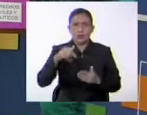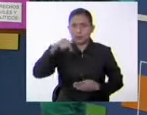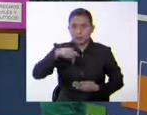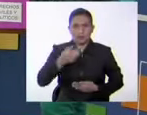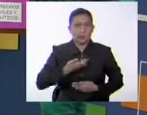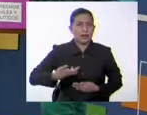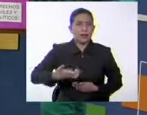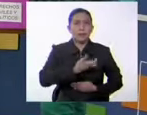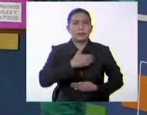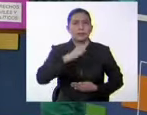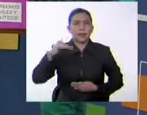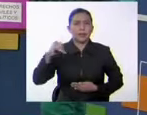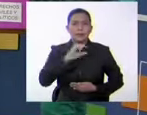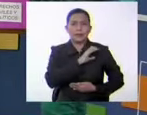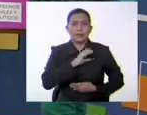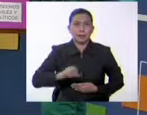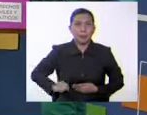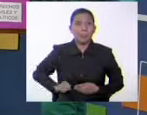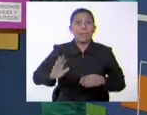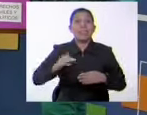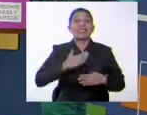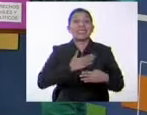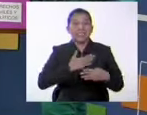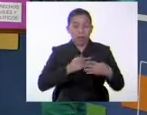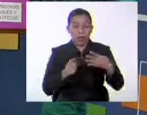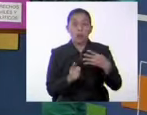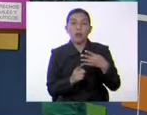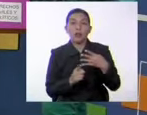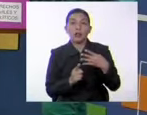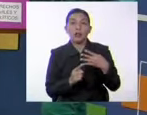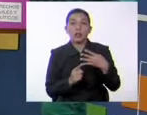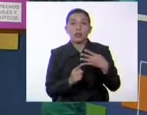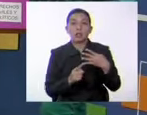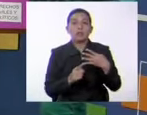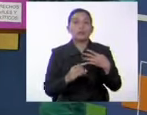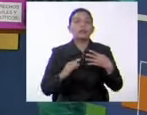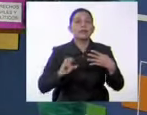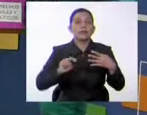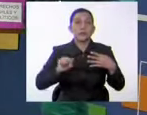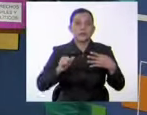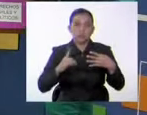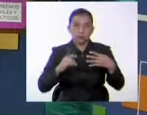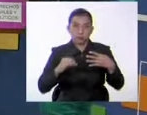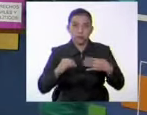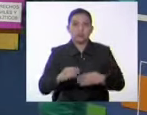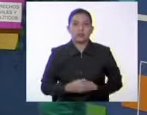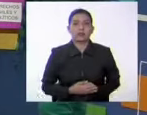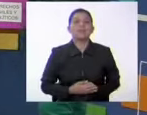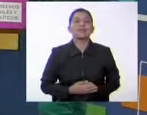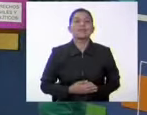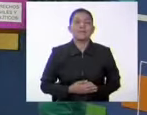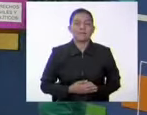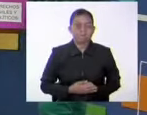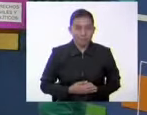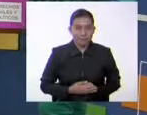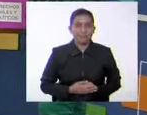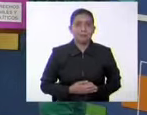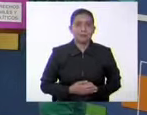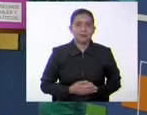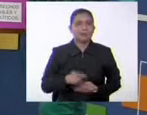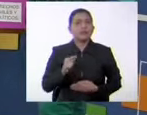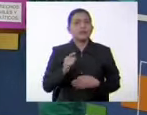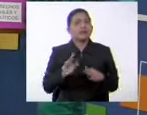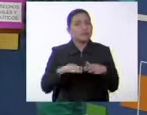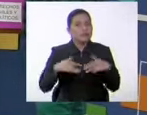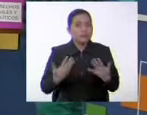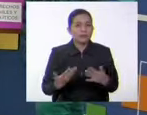país, El Salvador, pero también había un cuarto, Kirian, que era precisamente el Senado, fíjate. Sí, en el caso del Senado, lo que sucede